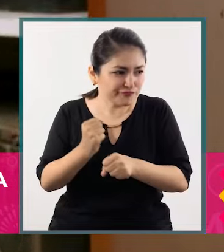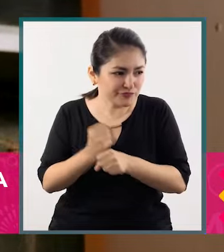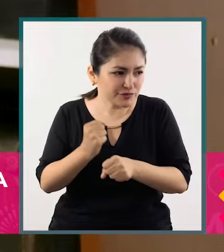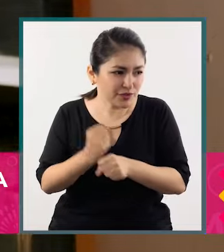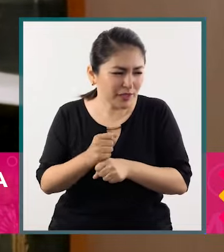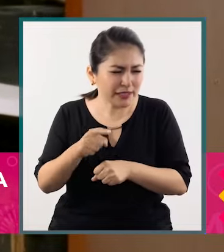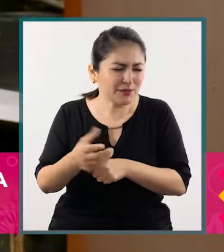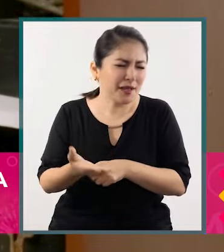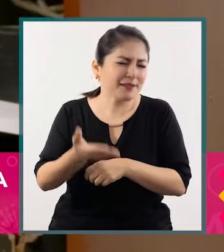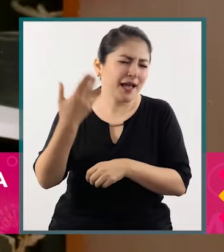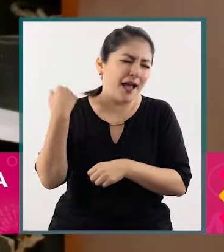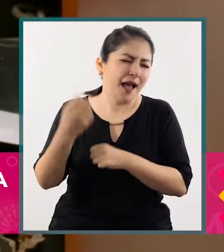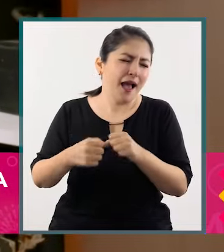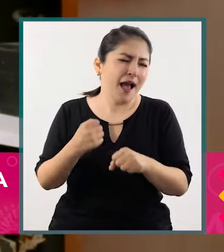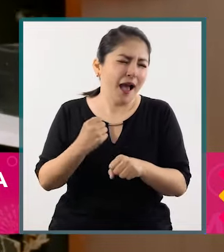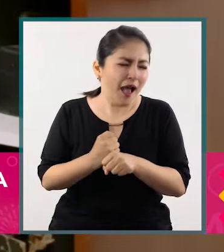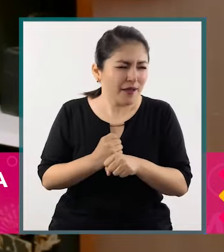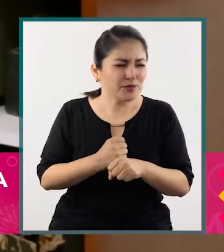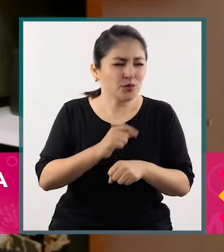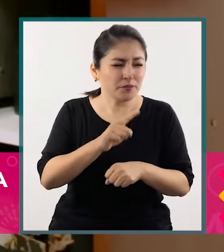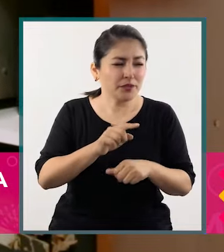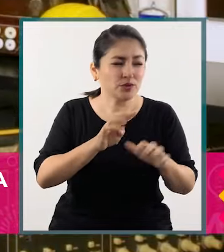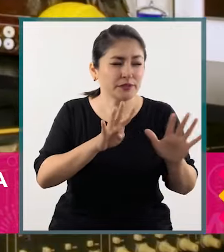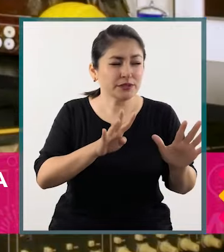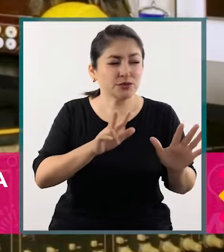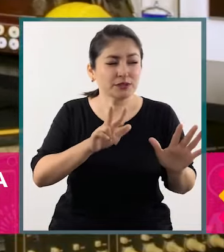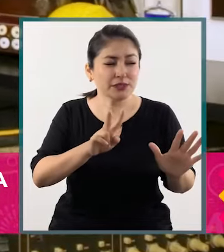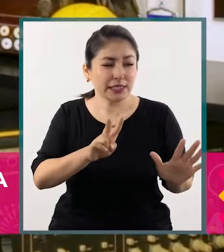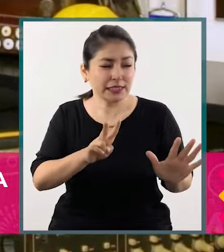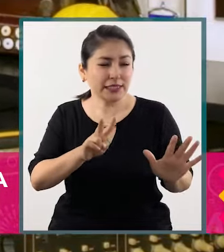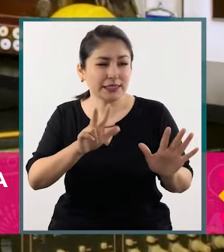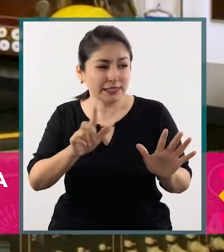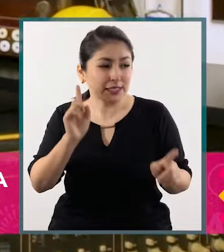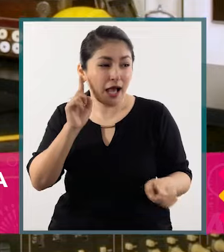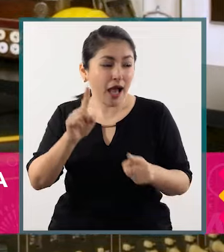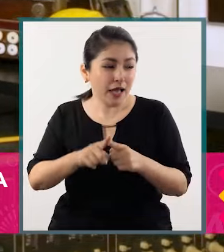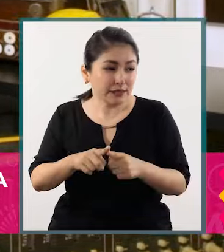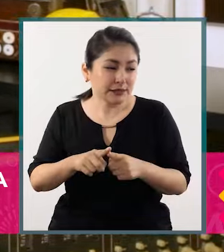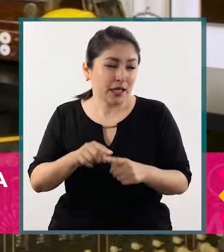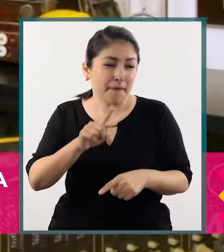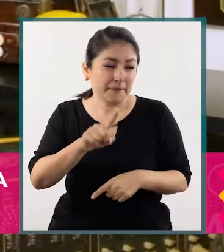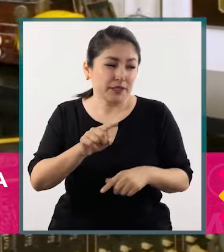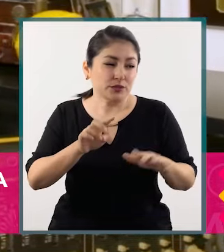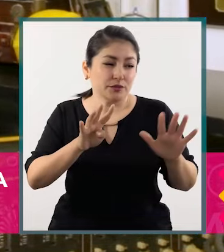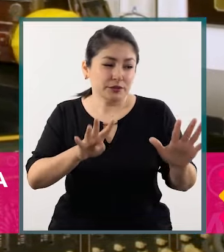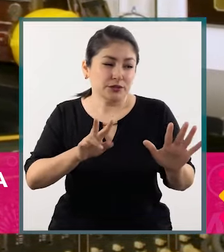sirvió desde 1973 a 1980. Mencionarte que aquí tenemos